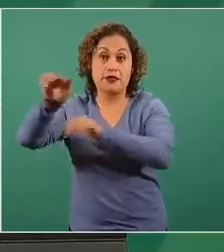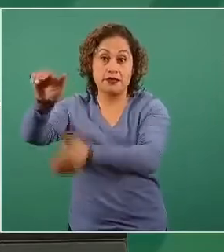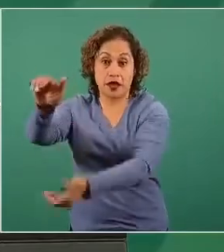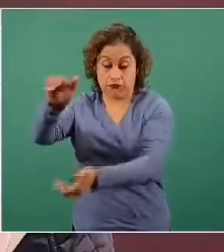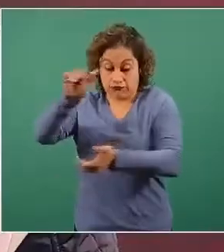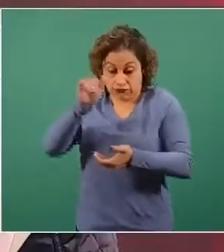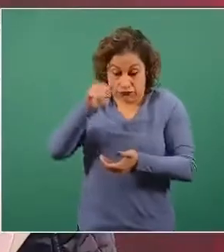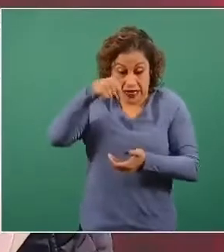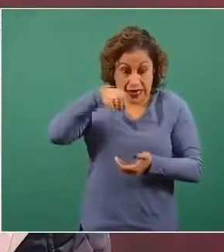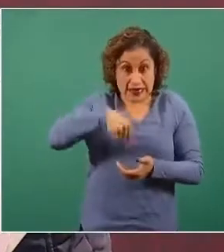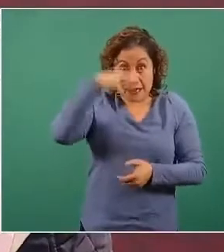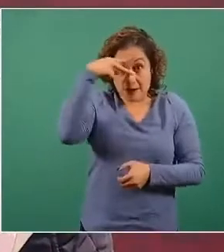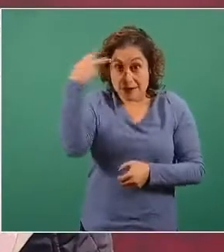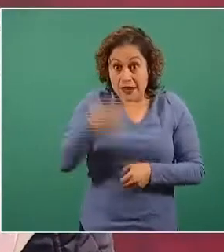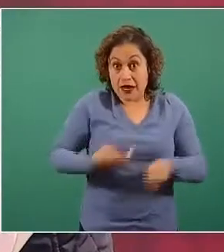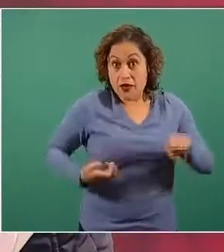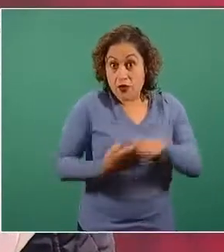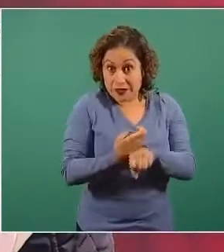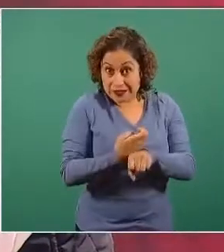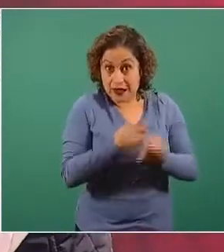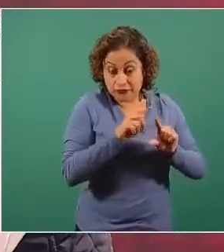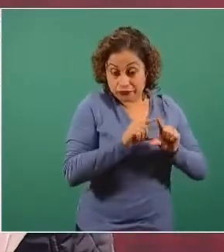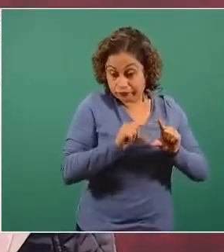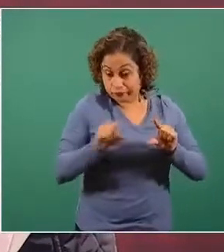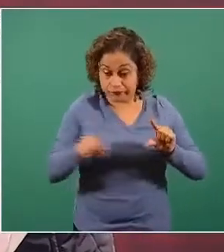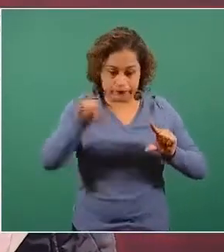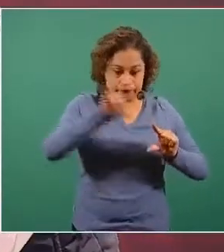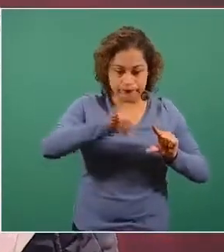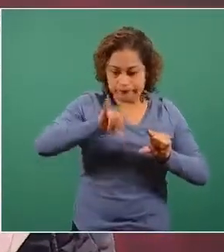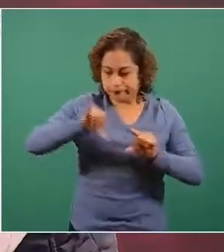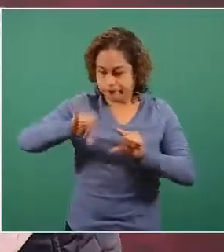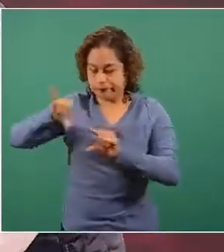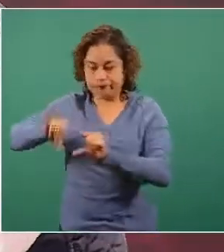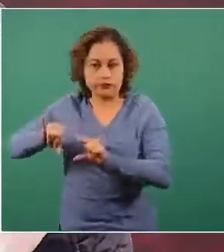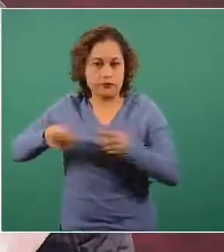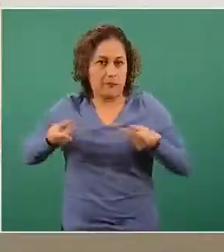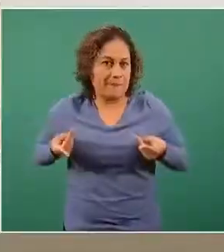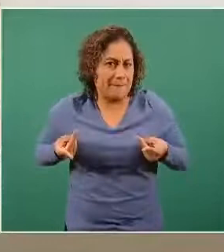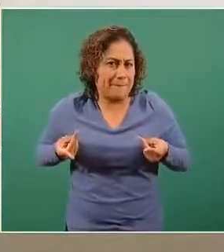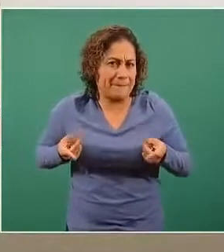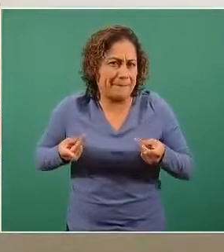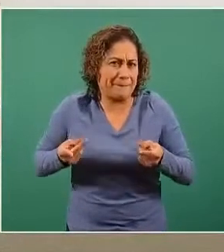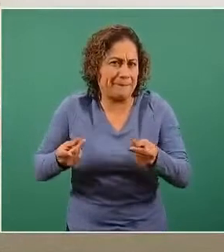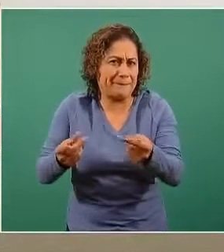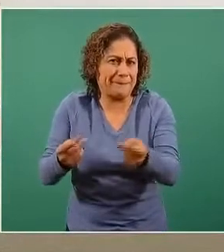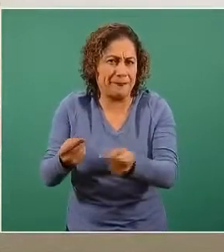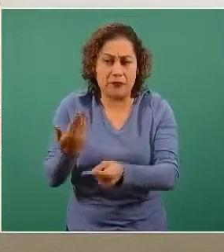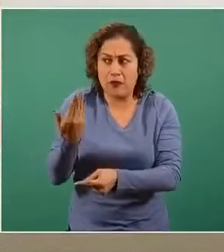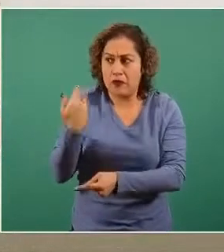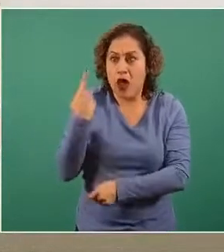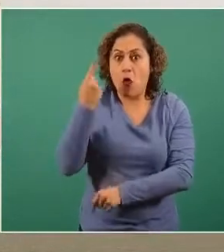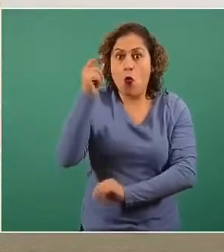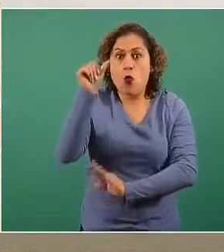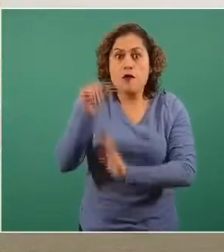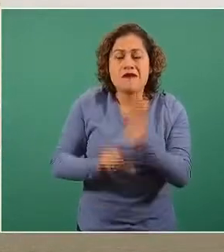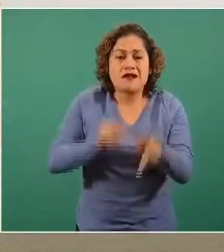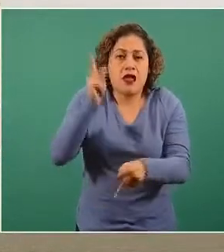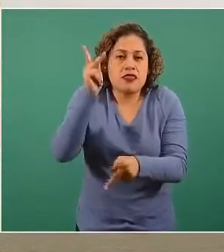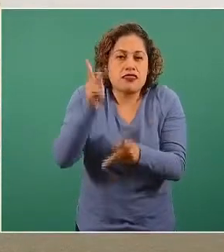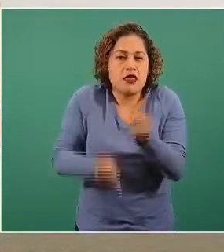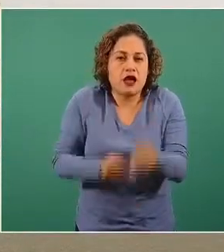Estado de México. Todo esto nos va a ayudar a recuperar el mes que perdimos por